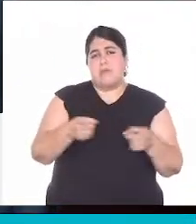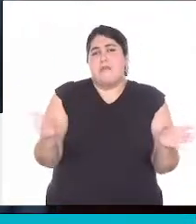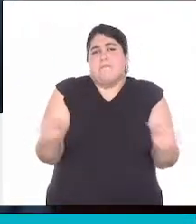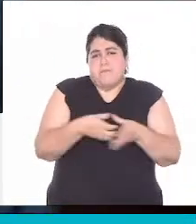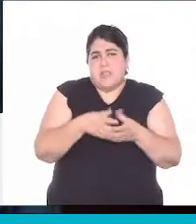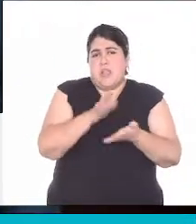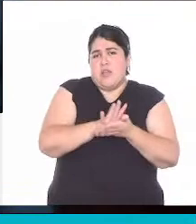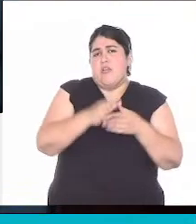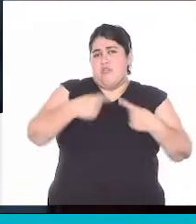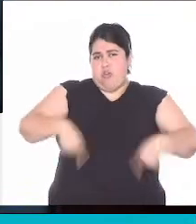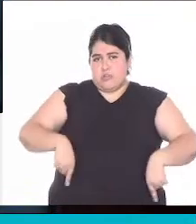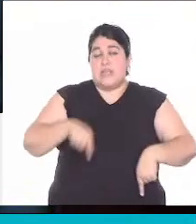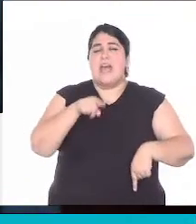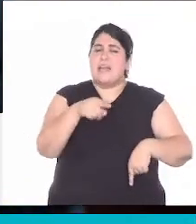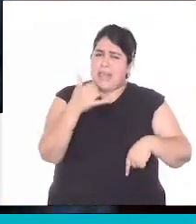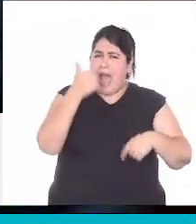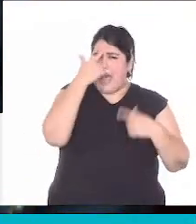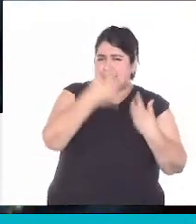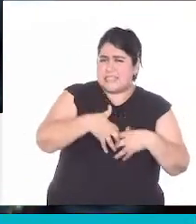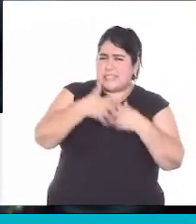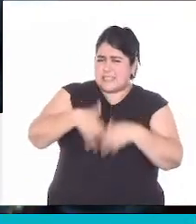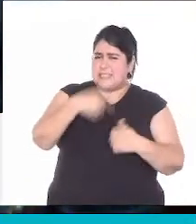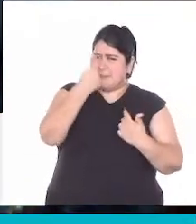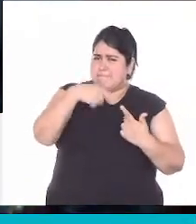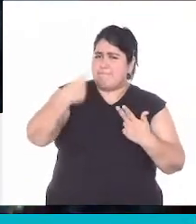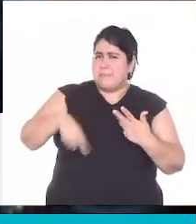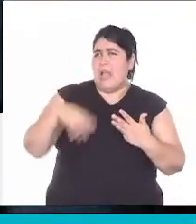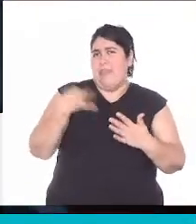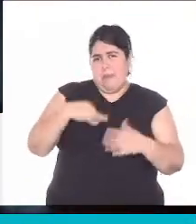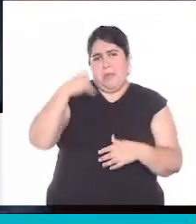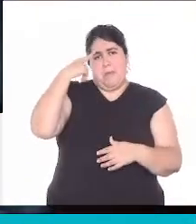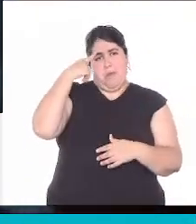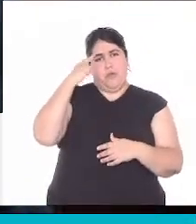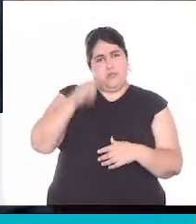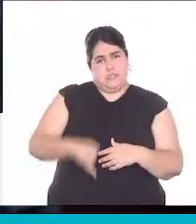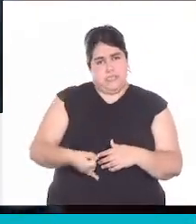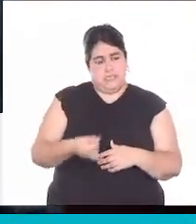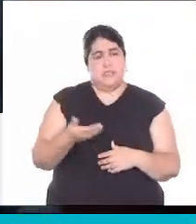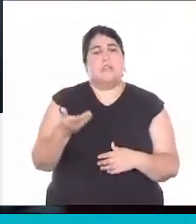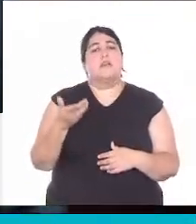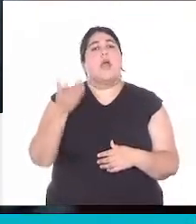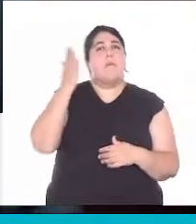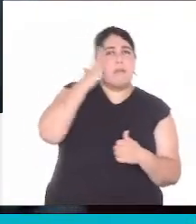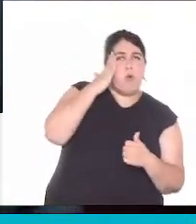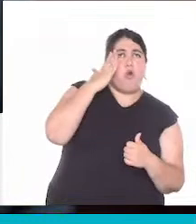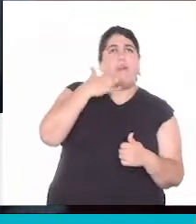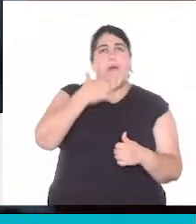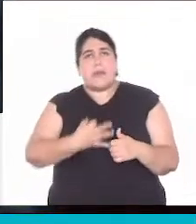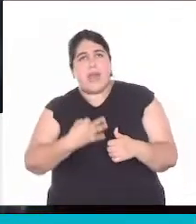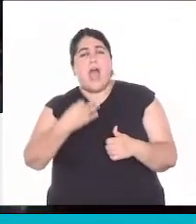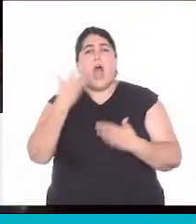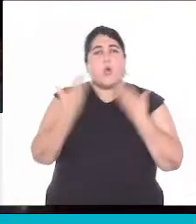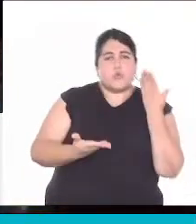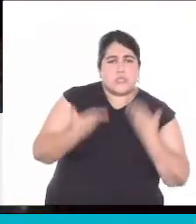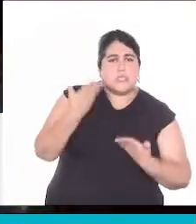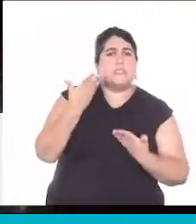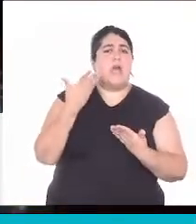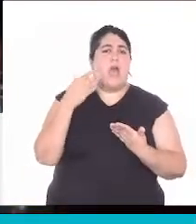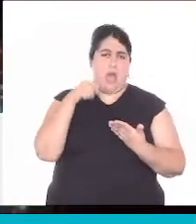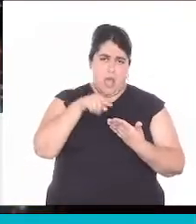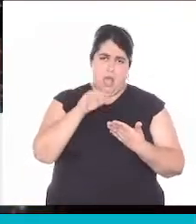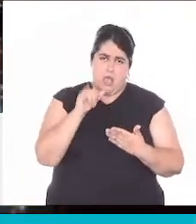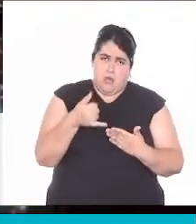muchas autocríticas que vendrían bien que las hagamos, más allá de la memoria, la verdad y la justicia, que por